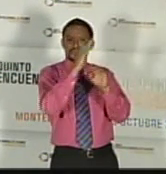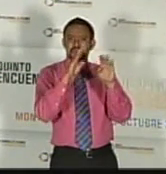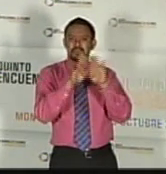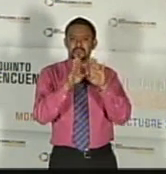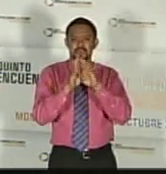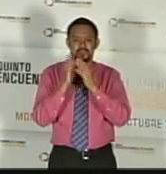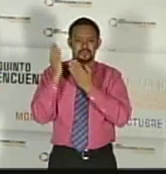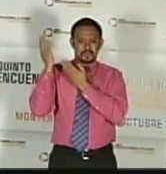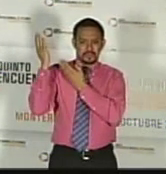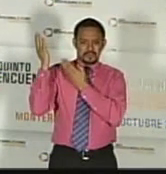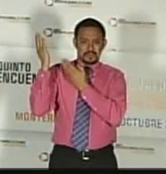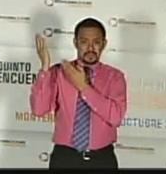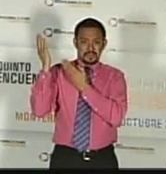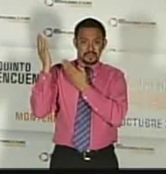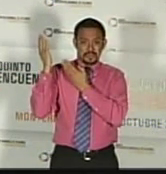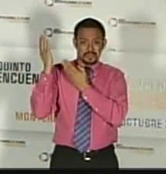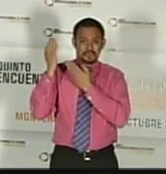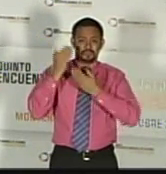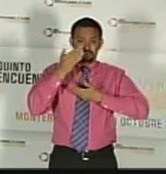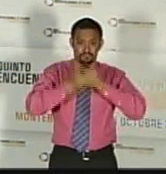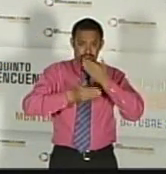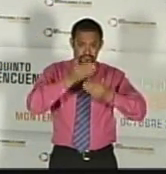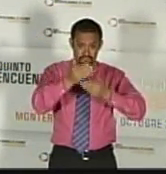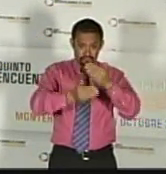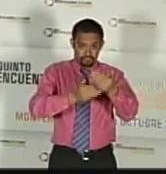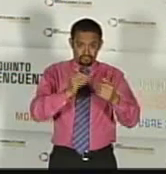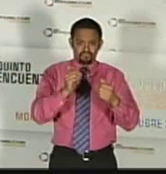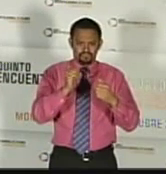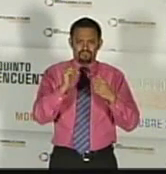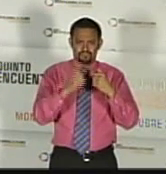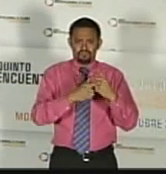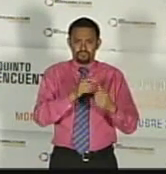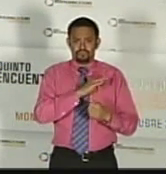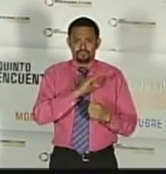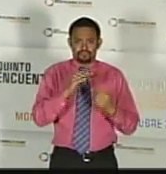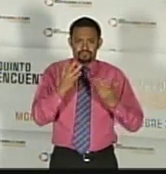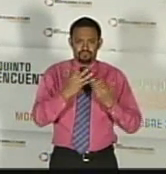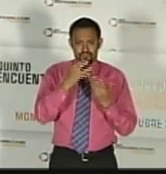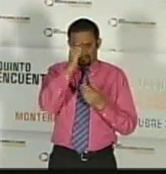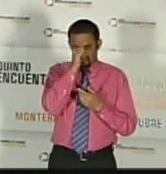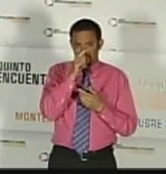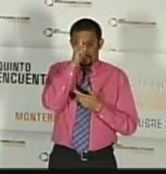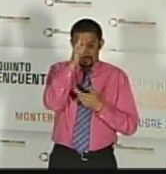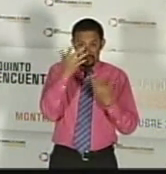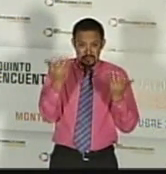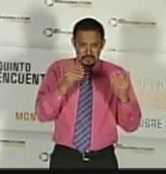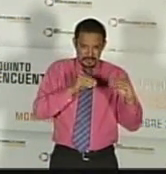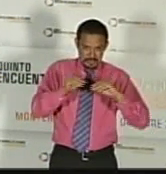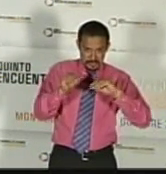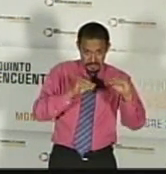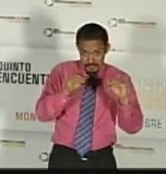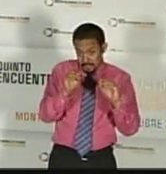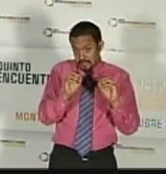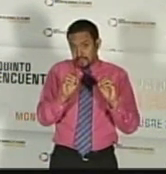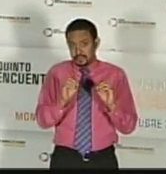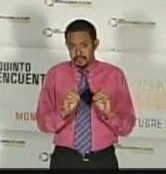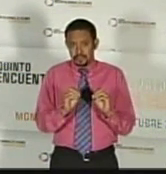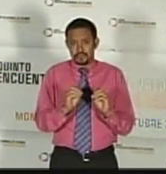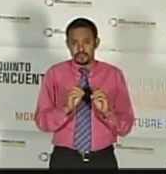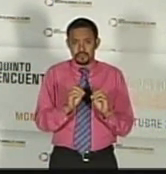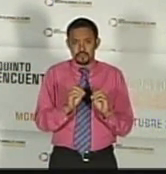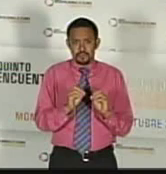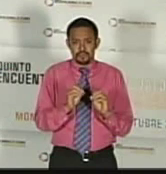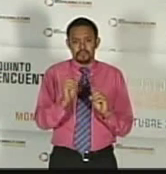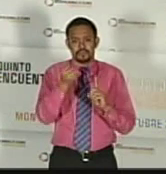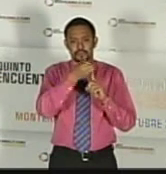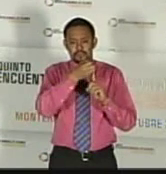evolución como lo que yo llamo el impulso evolucionario o el espíritu en acción o